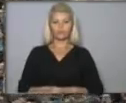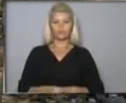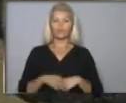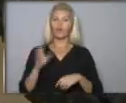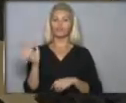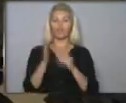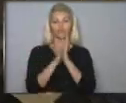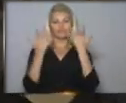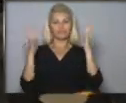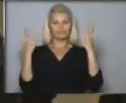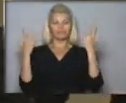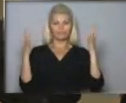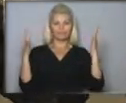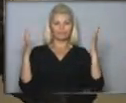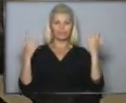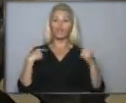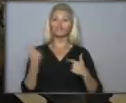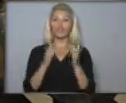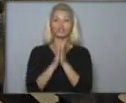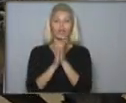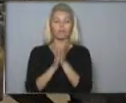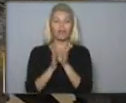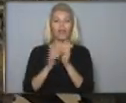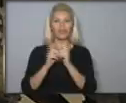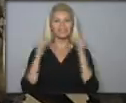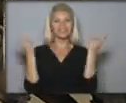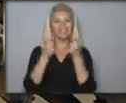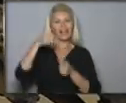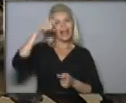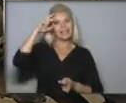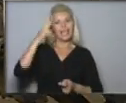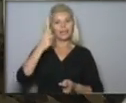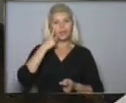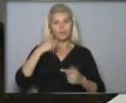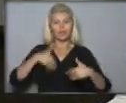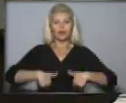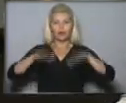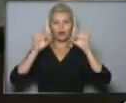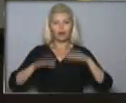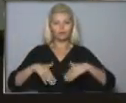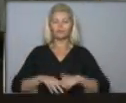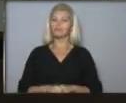El aplauso en esta sala Nervi colmada.